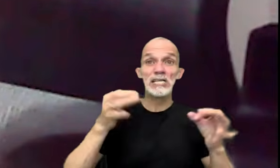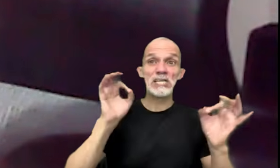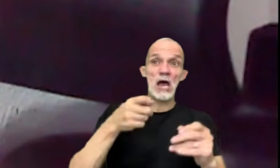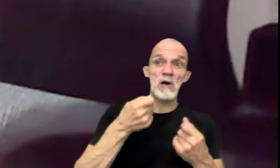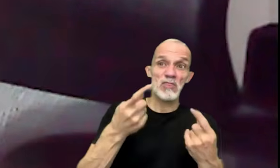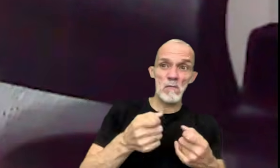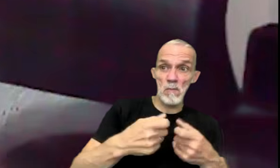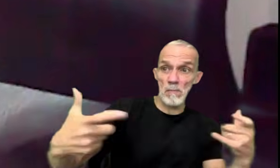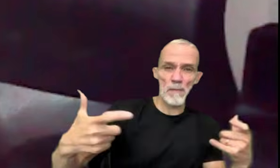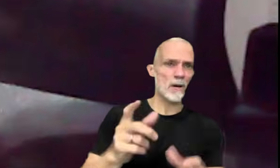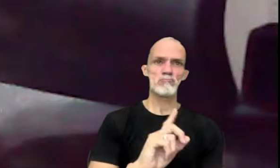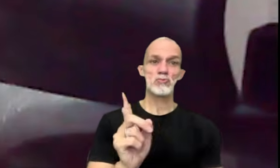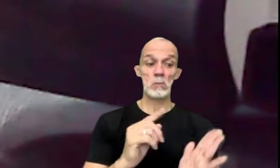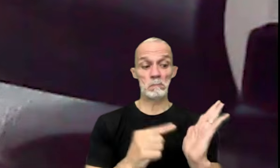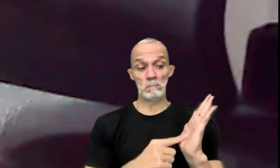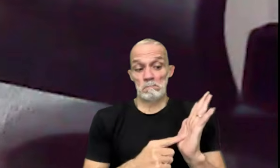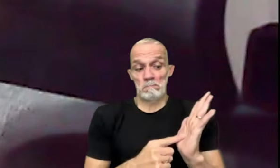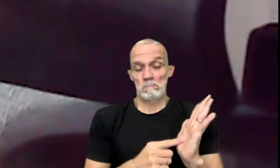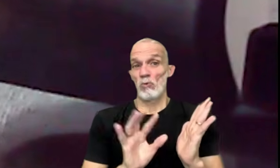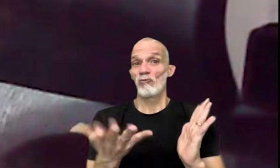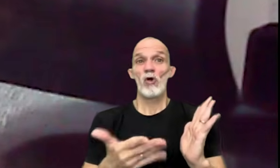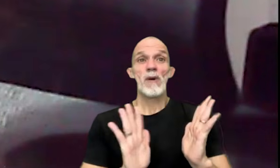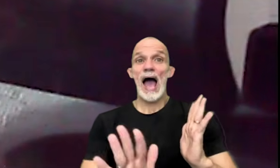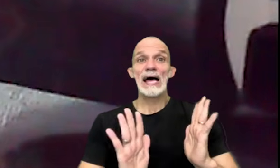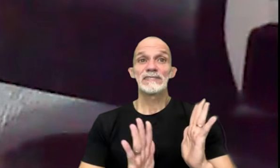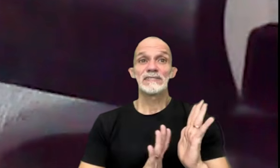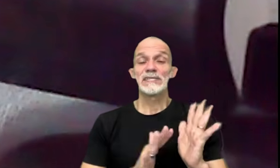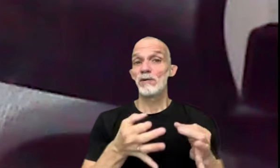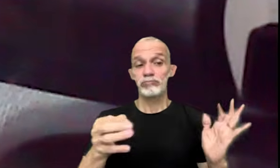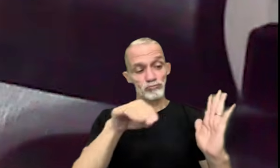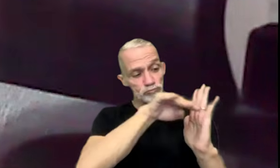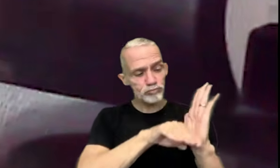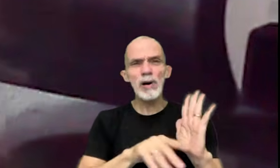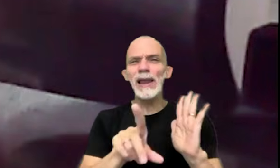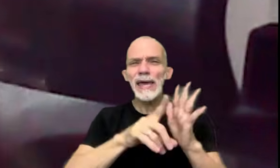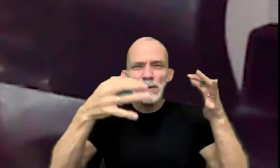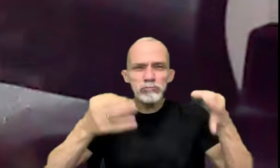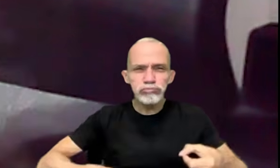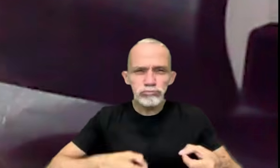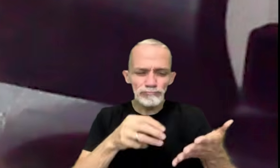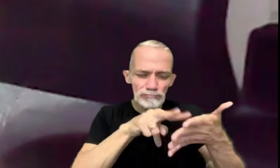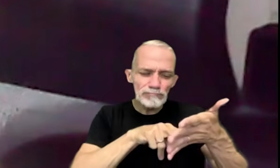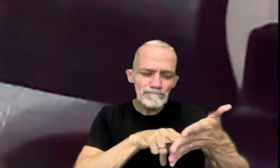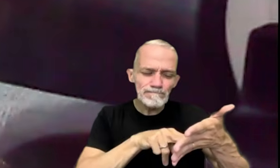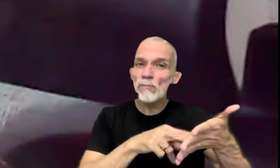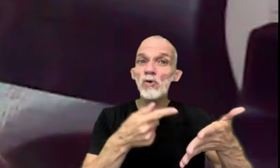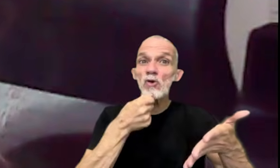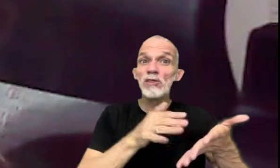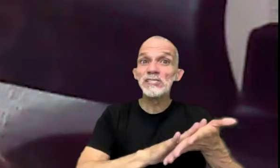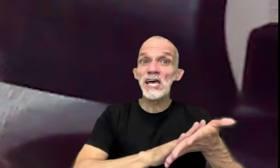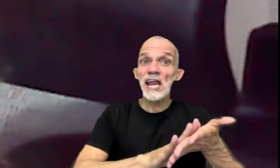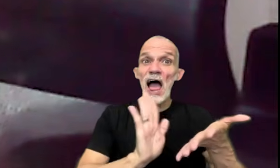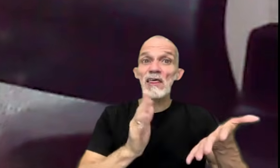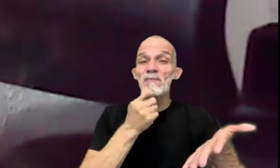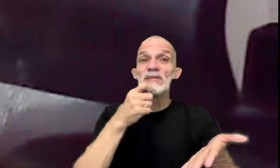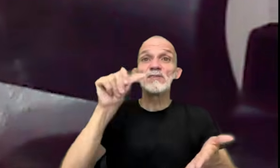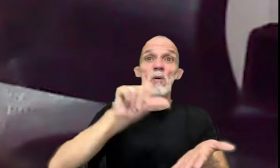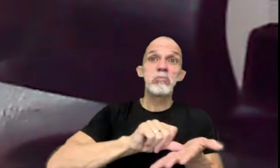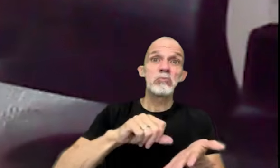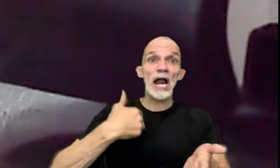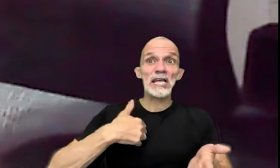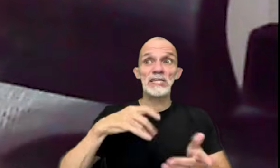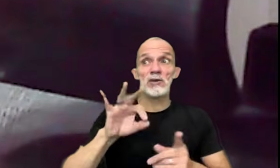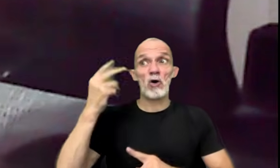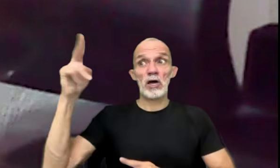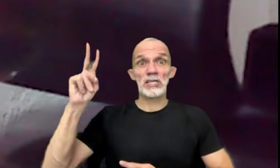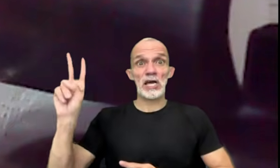exenciones donde no lo hay. Entonces, con esa interpretación literal de la norma, no me dice nada si son inmuebles en el